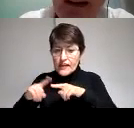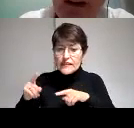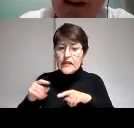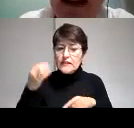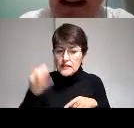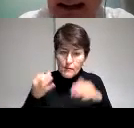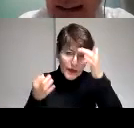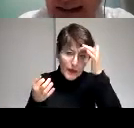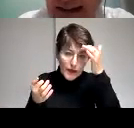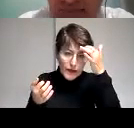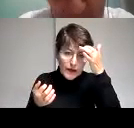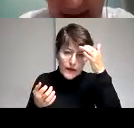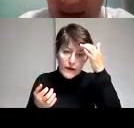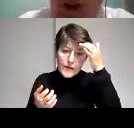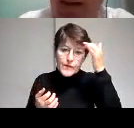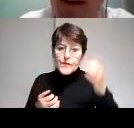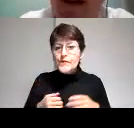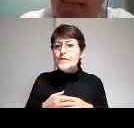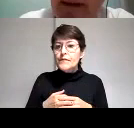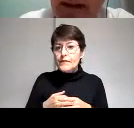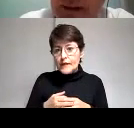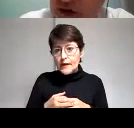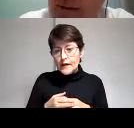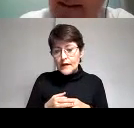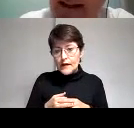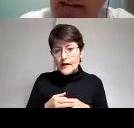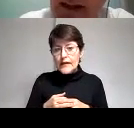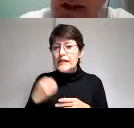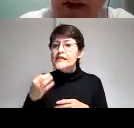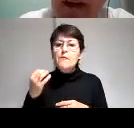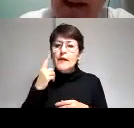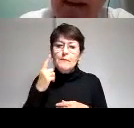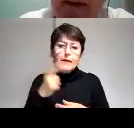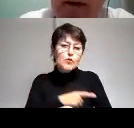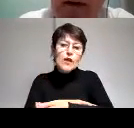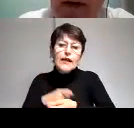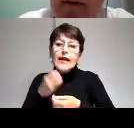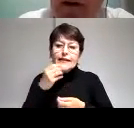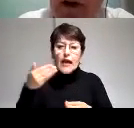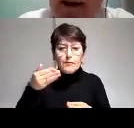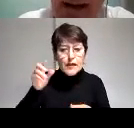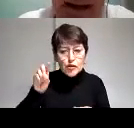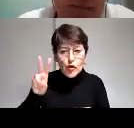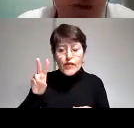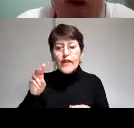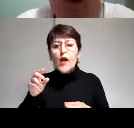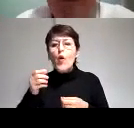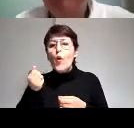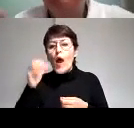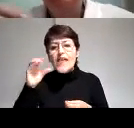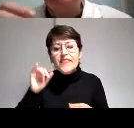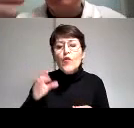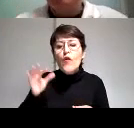hagamos crónica, tendamos a pedir los niveles de B12 y de ácido fólico para ver, pues eso, que